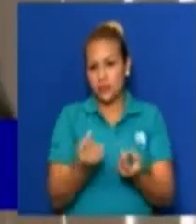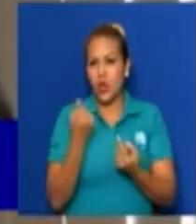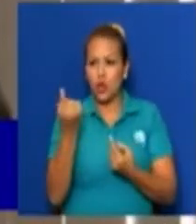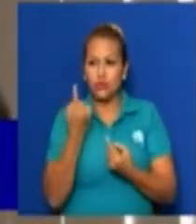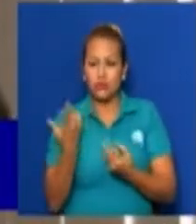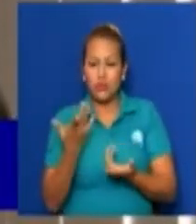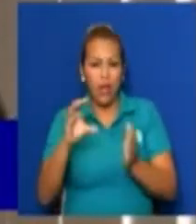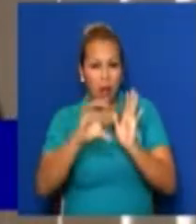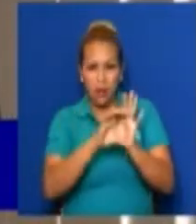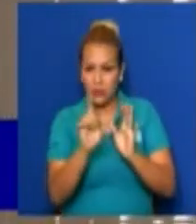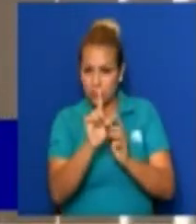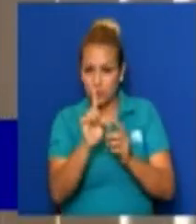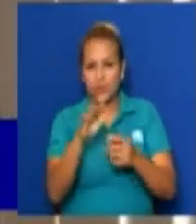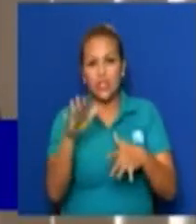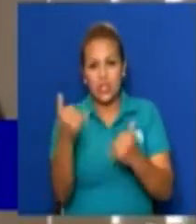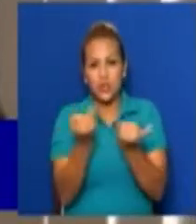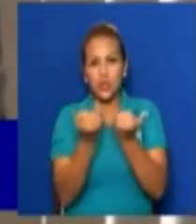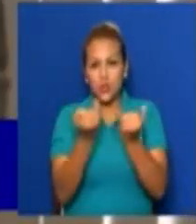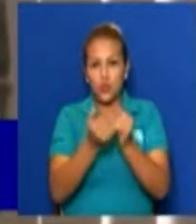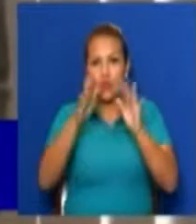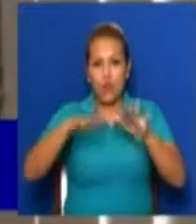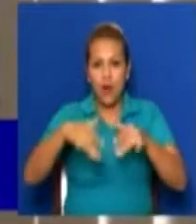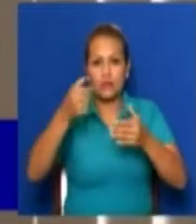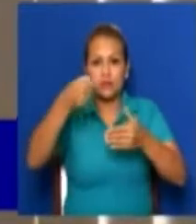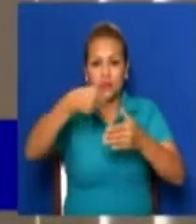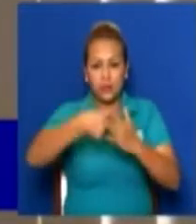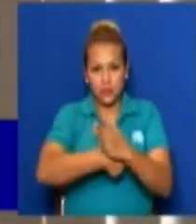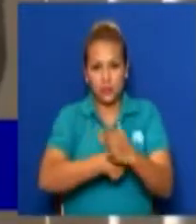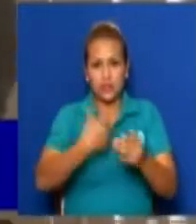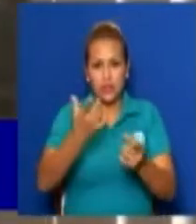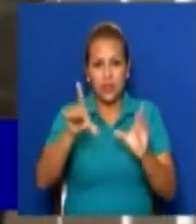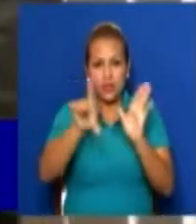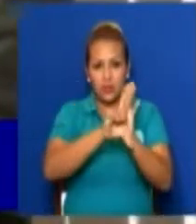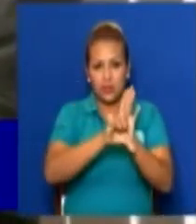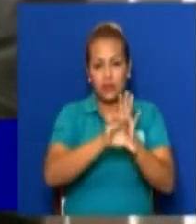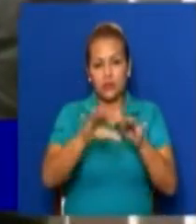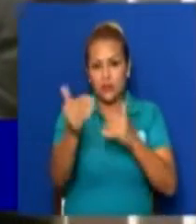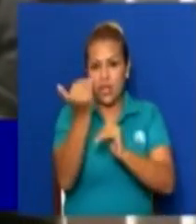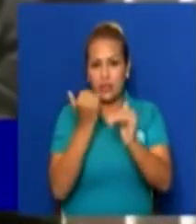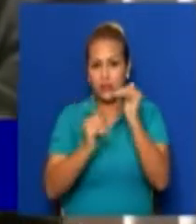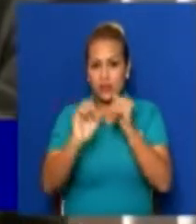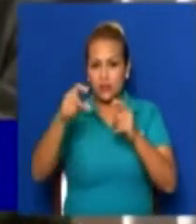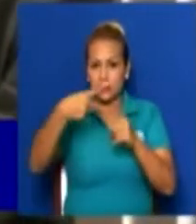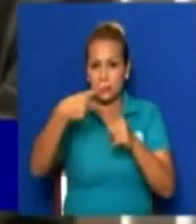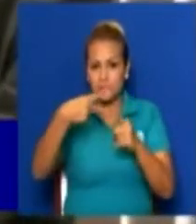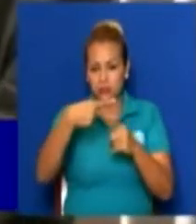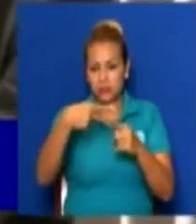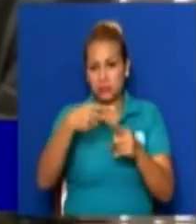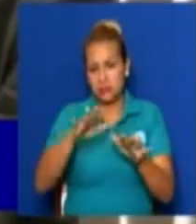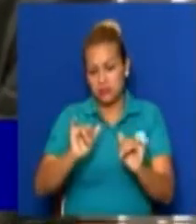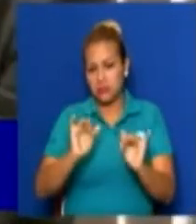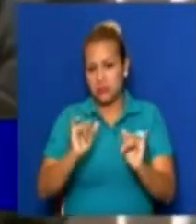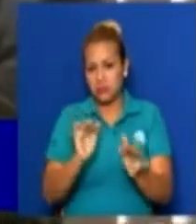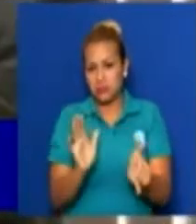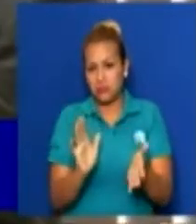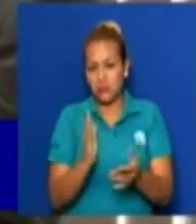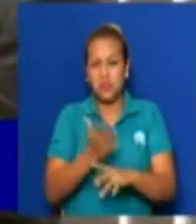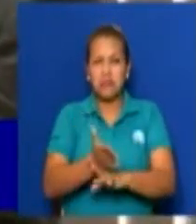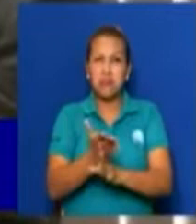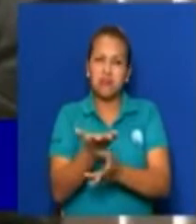legislación superior, sino que está en la legislación secundaria. De tal manera que en el